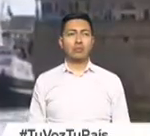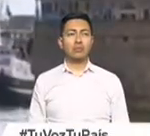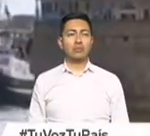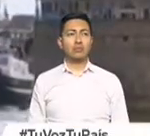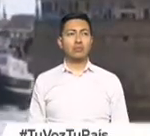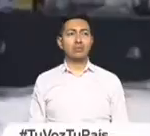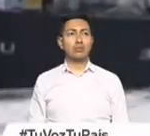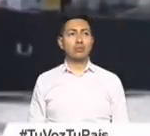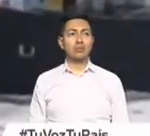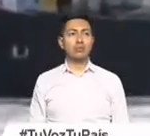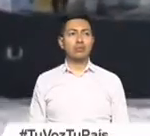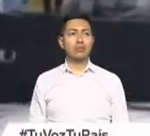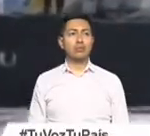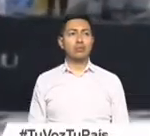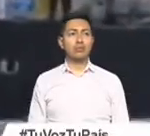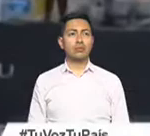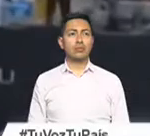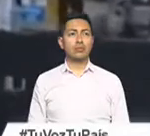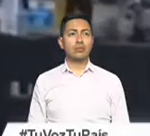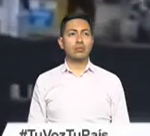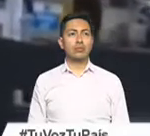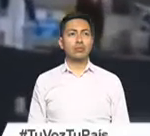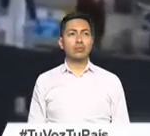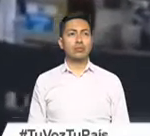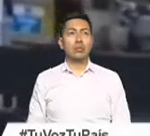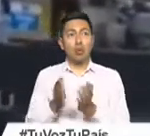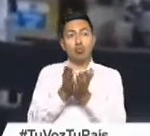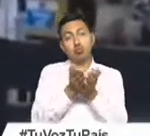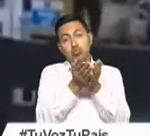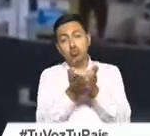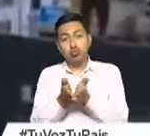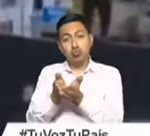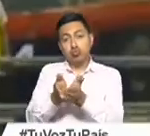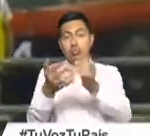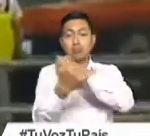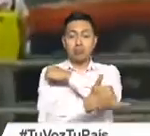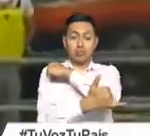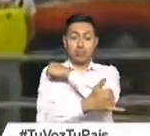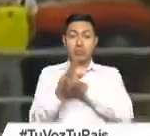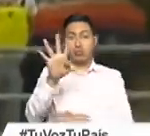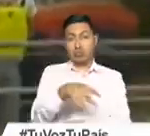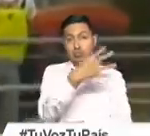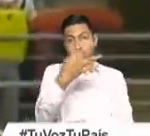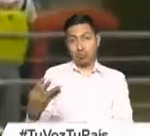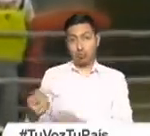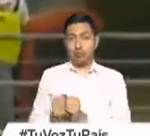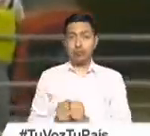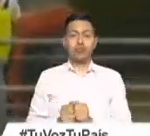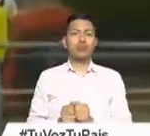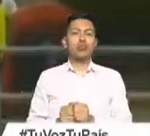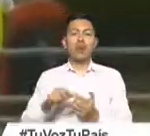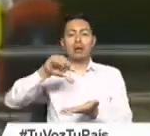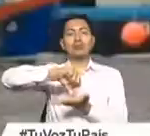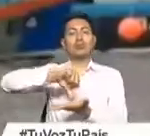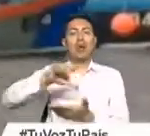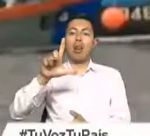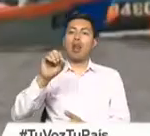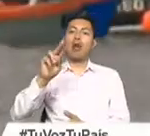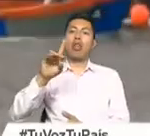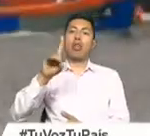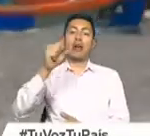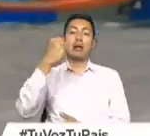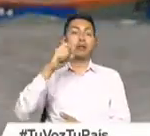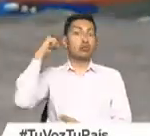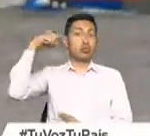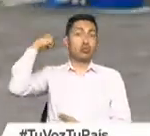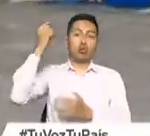El Brexit empieza a zambullirse en las aguas del Reino Unido. Una flotilla ha apoyado frente al Parlamento de Londres la salida del país de la Unión Europea criticando